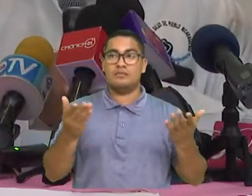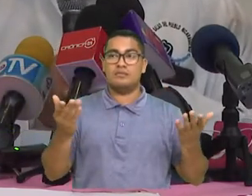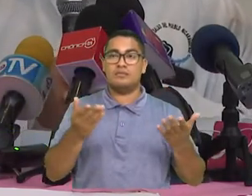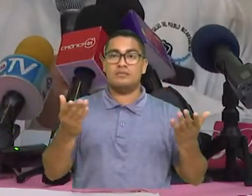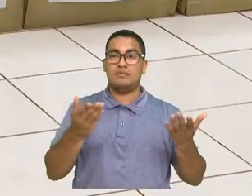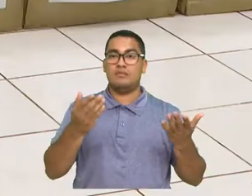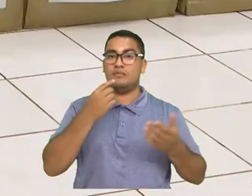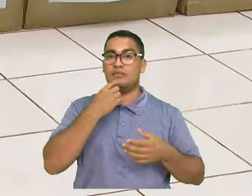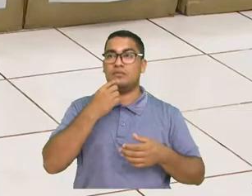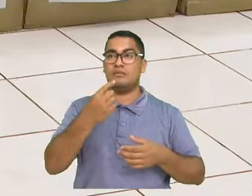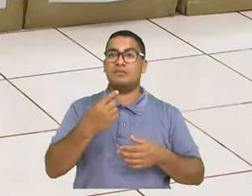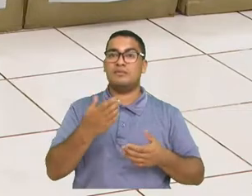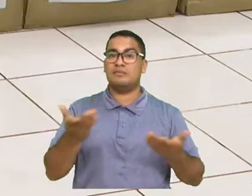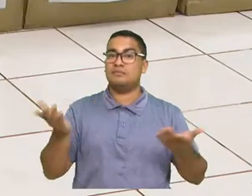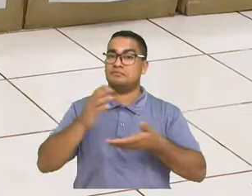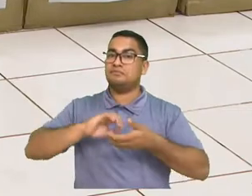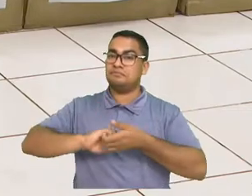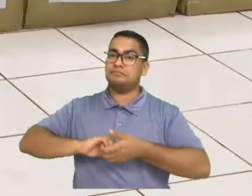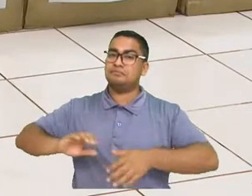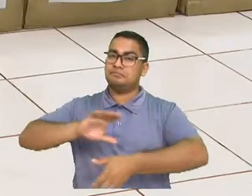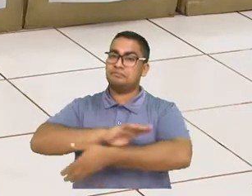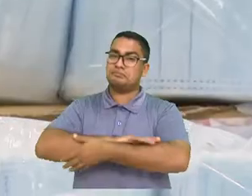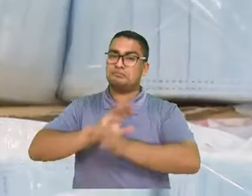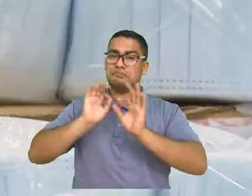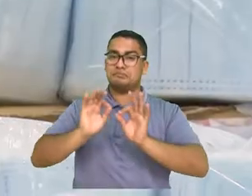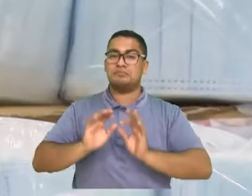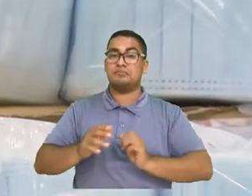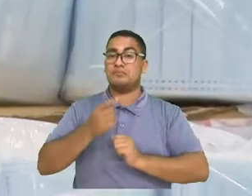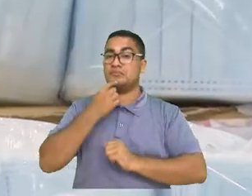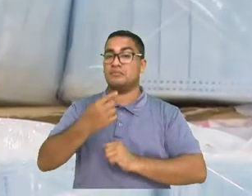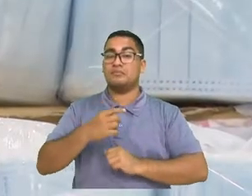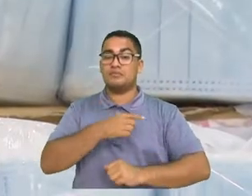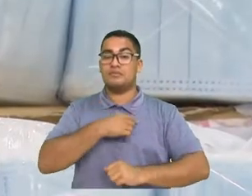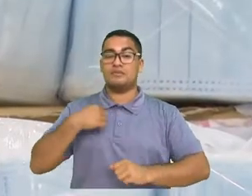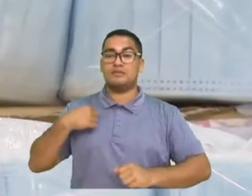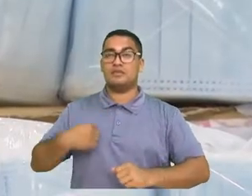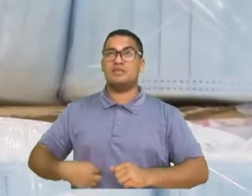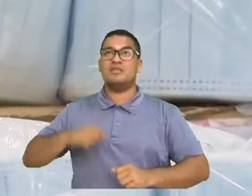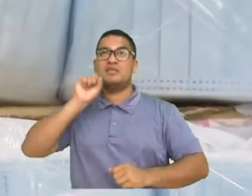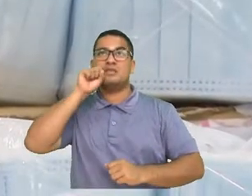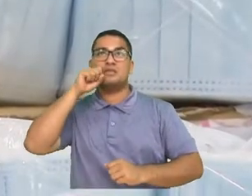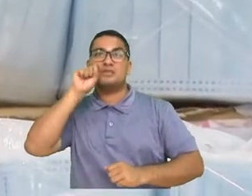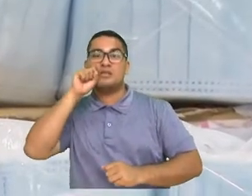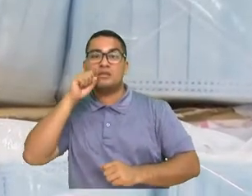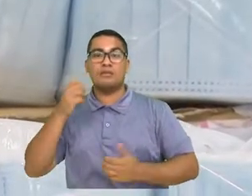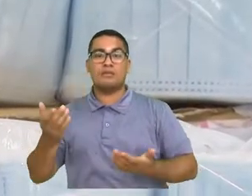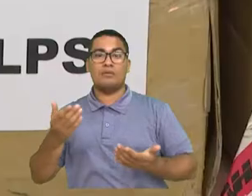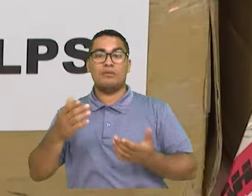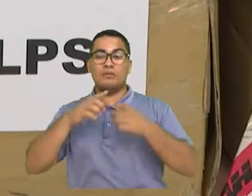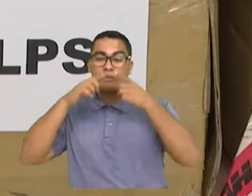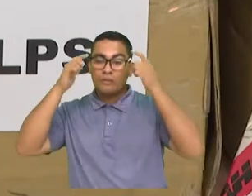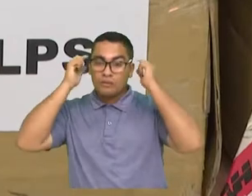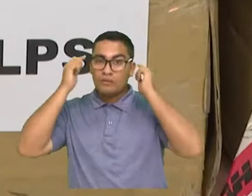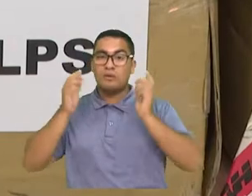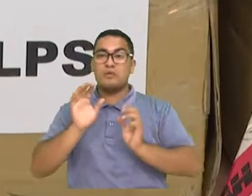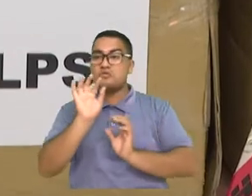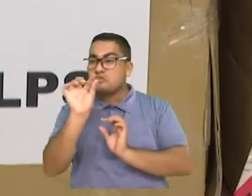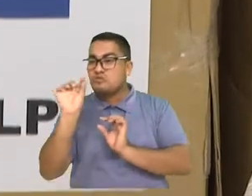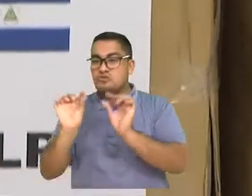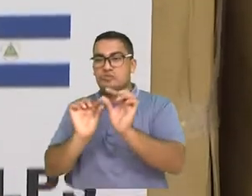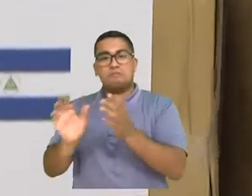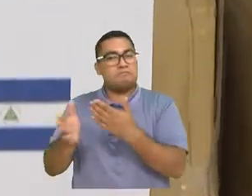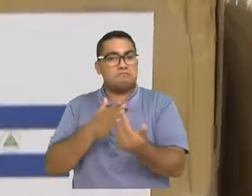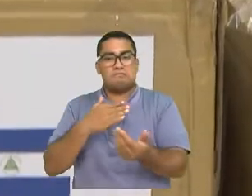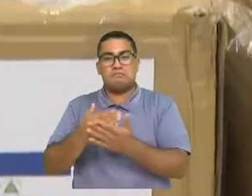y amistad. A pesar de que en Taiwán, por su densidad poblacional alta, existe racionamiento en cuanto a las mascarillas, el pueblo